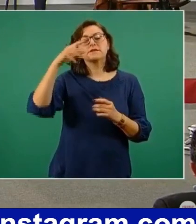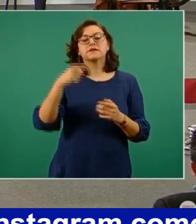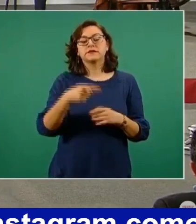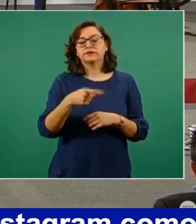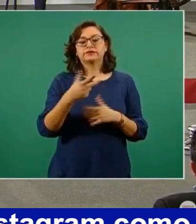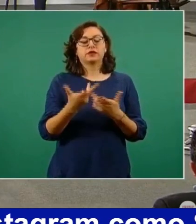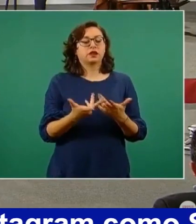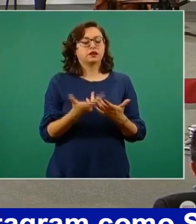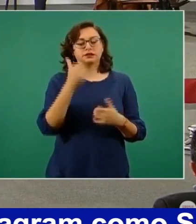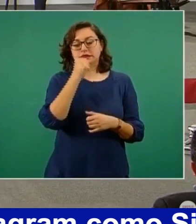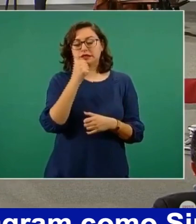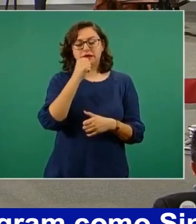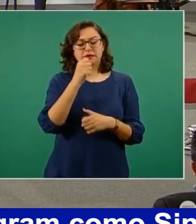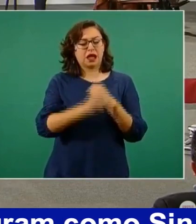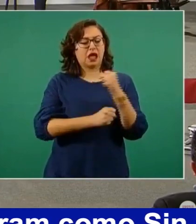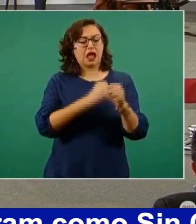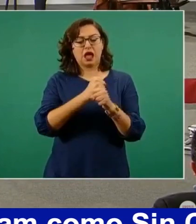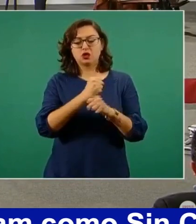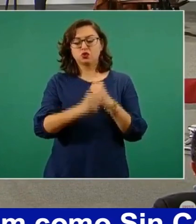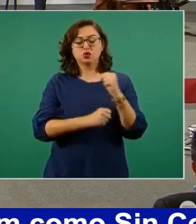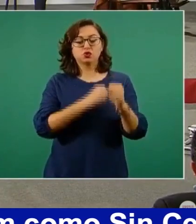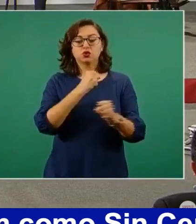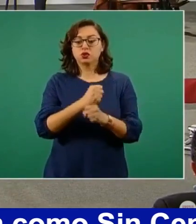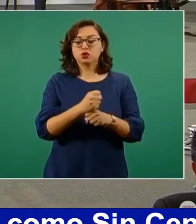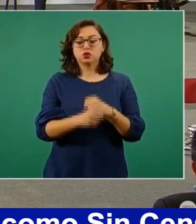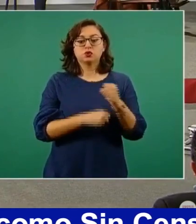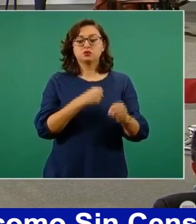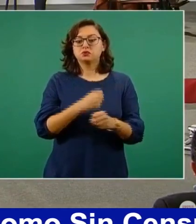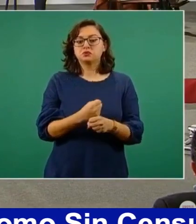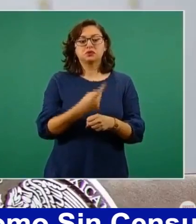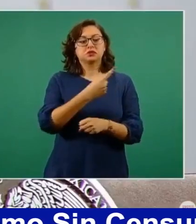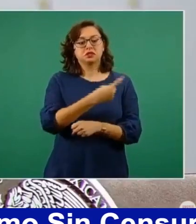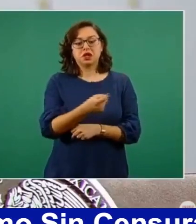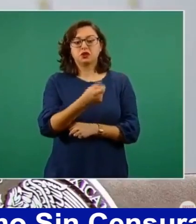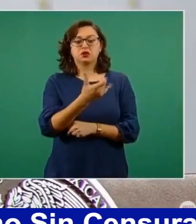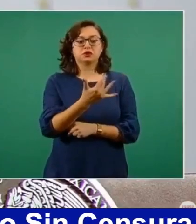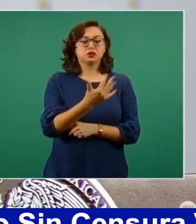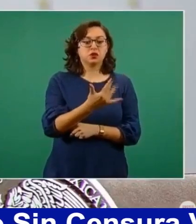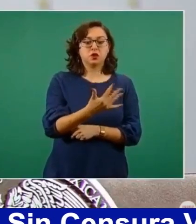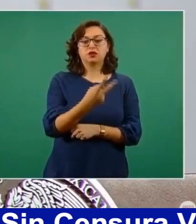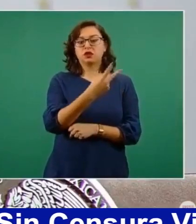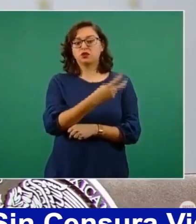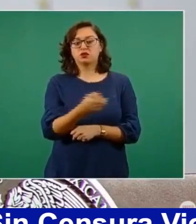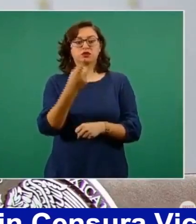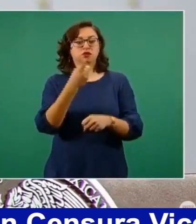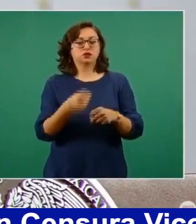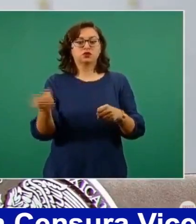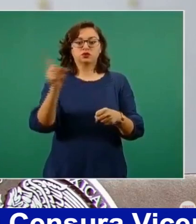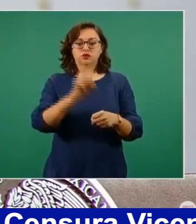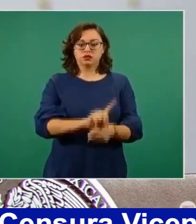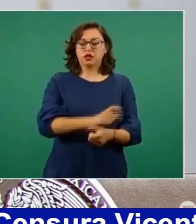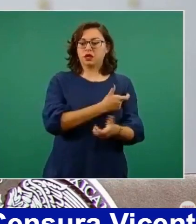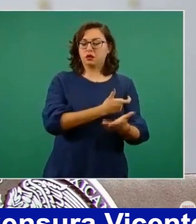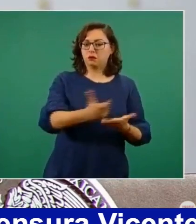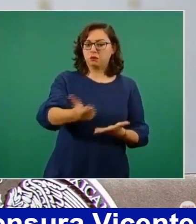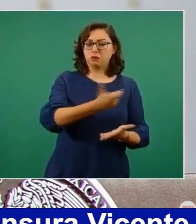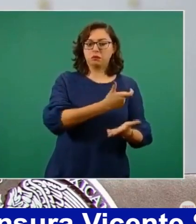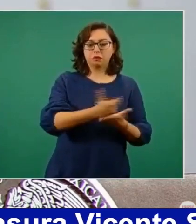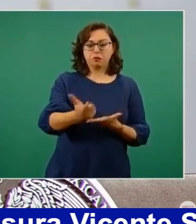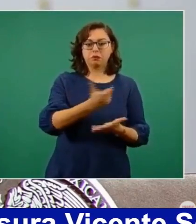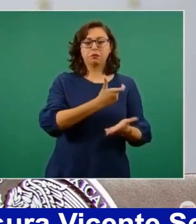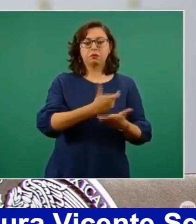se vería afectado. Aquellos sectores, por poner algunos ejemplos, el acerero o el